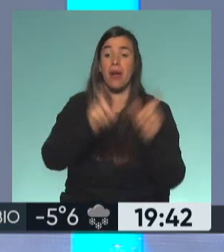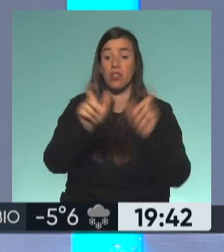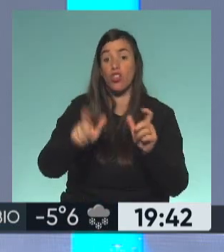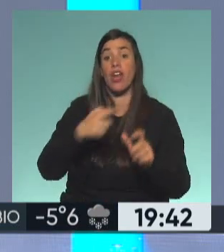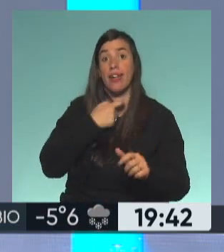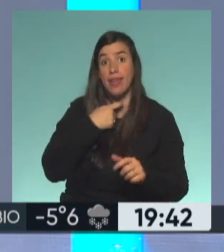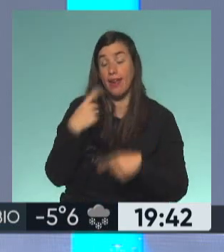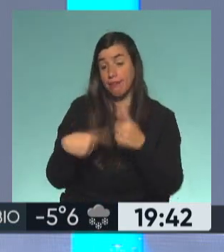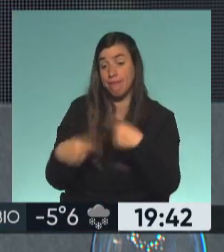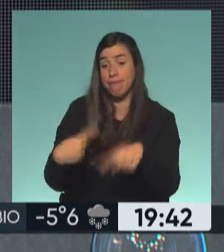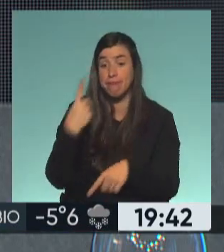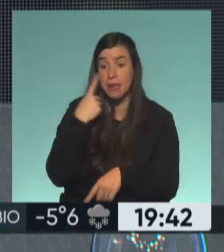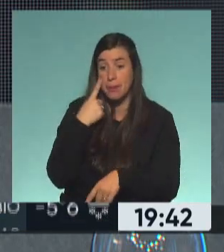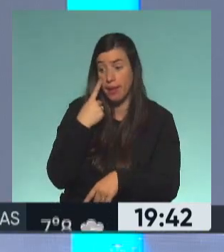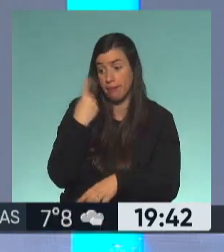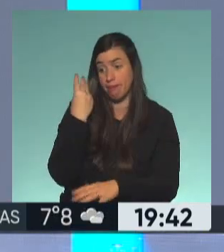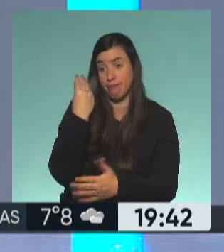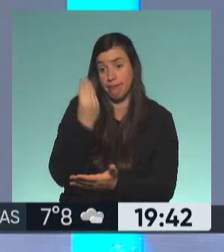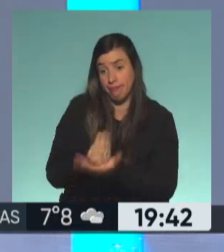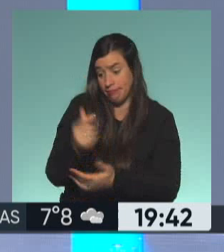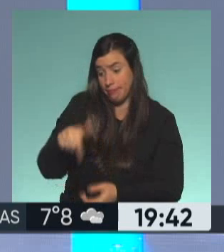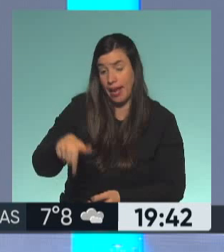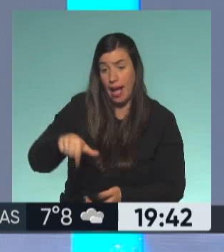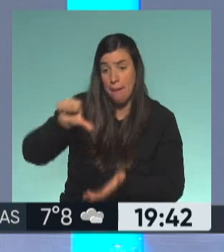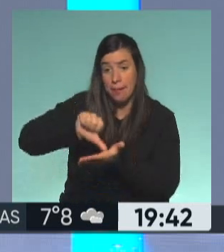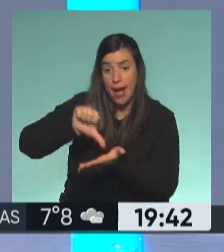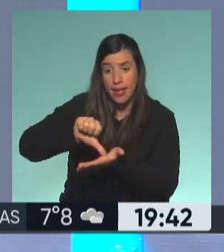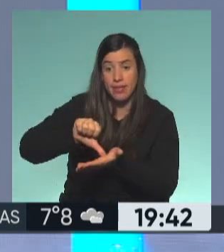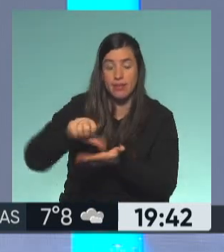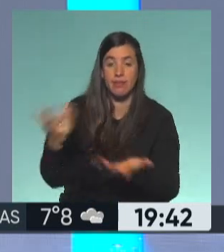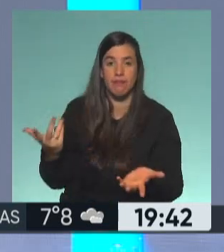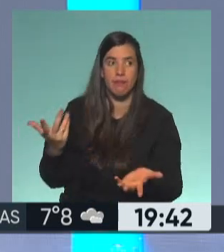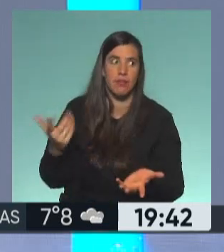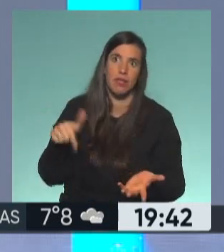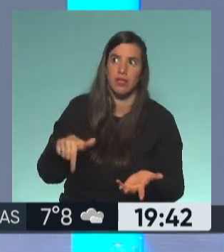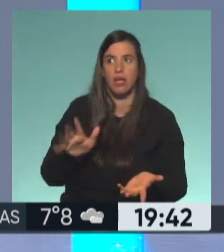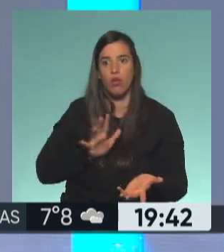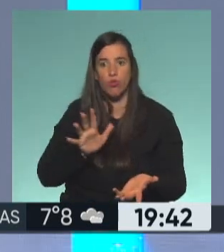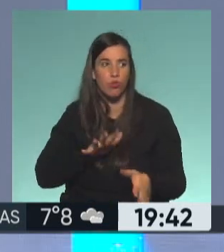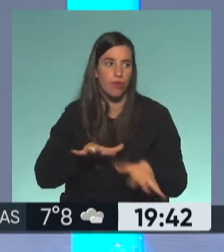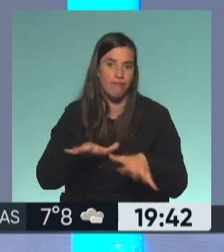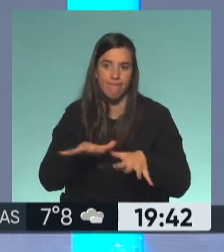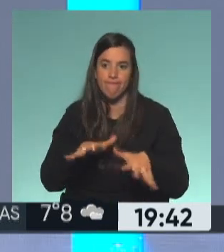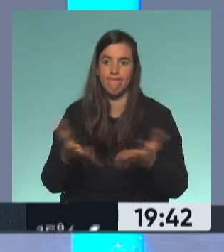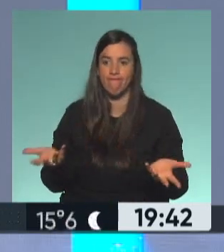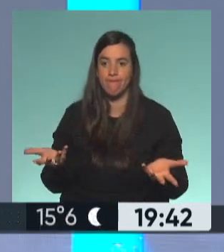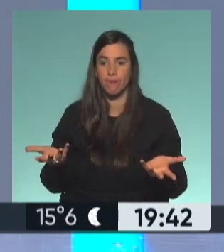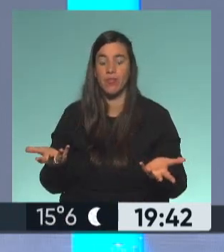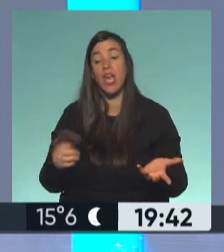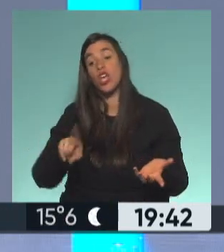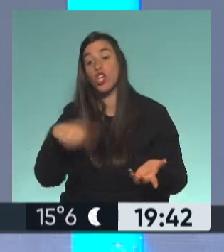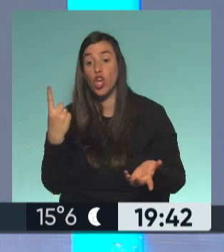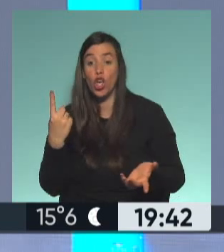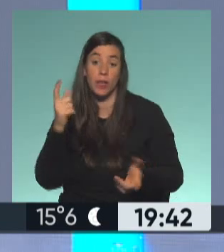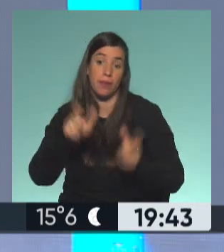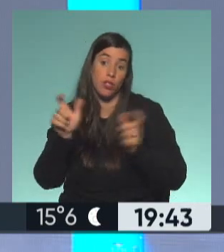pasado en Brasil, y decir, bueno, no, momento, porque se complicará la situación. Hay quien está mucho más transnacionalizado y puede ganar más en la